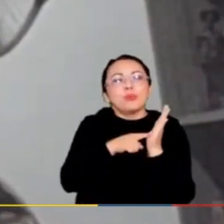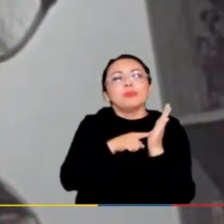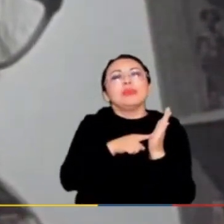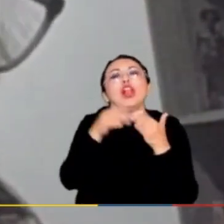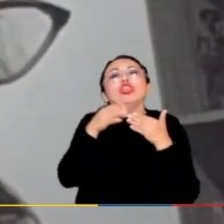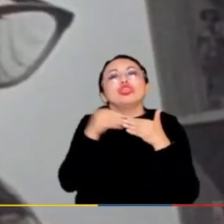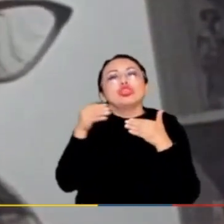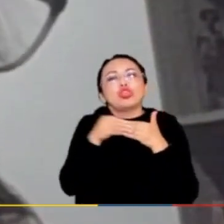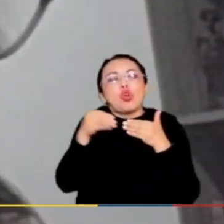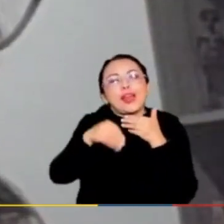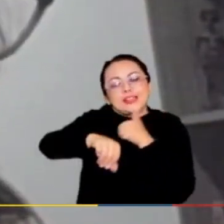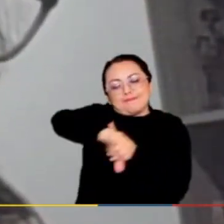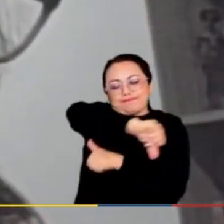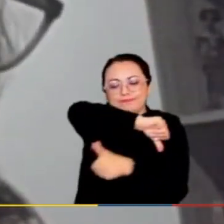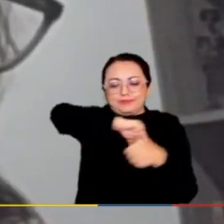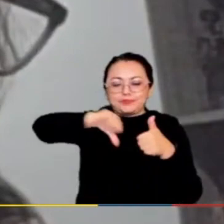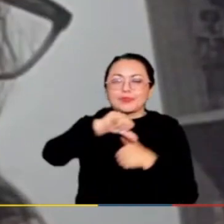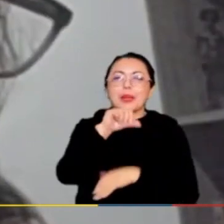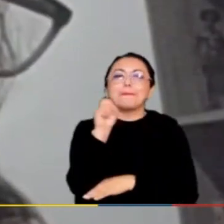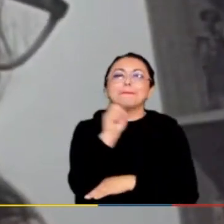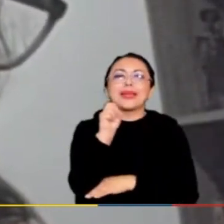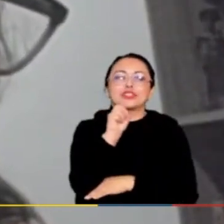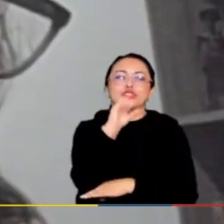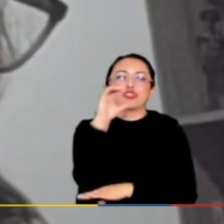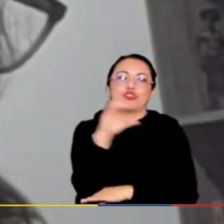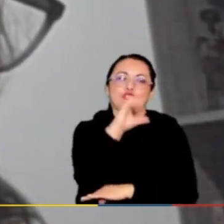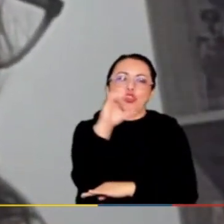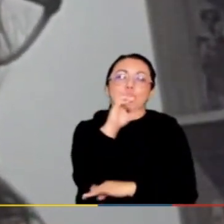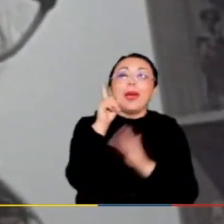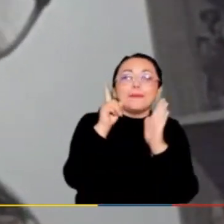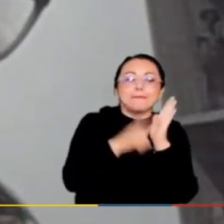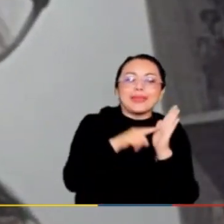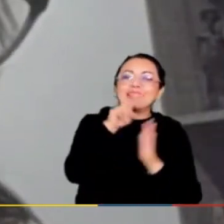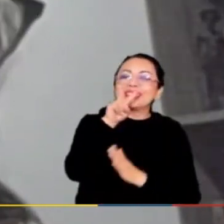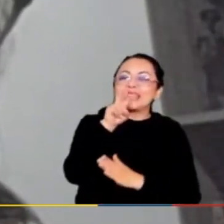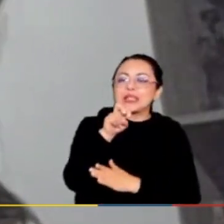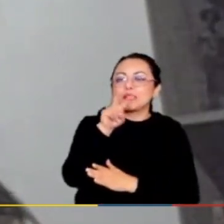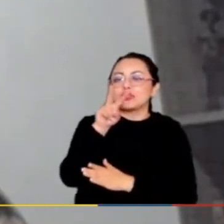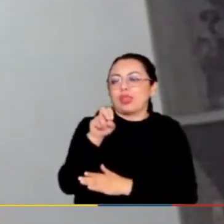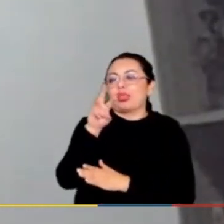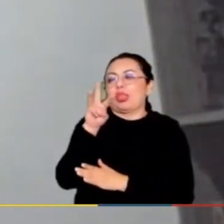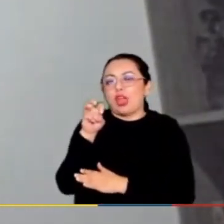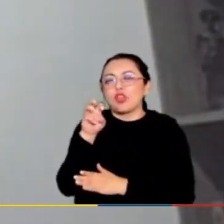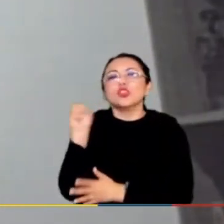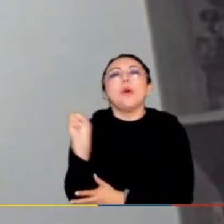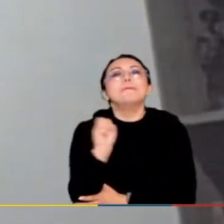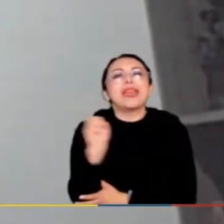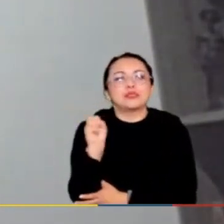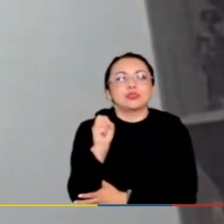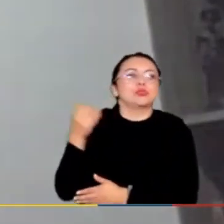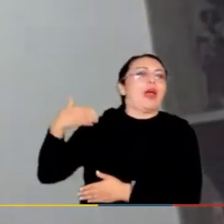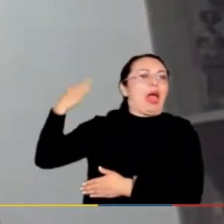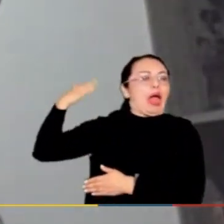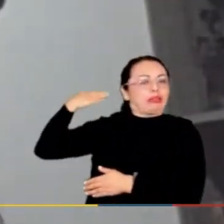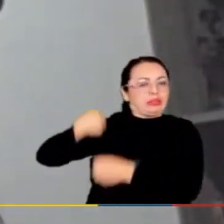$631,000 para ser monetizados a una tasa cambiaria de 1,778 pesos para esa época. Luego